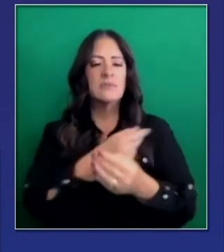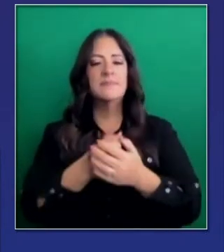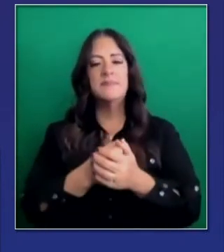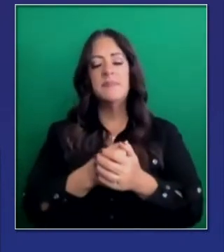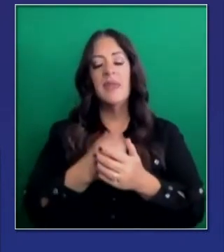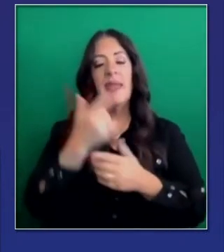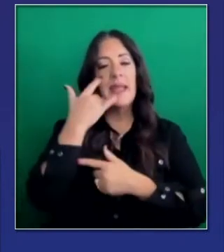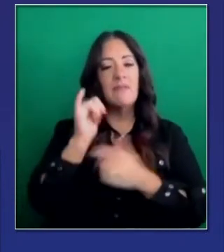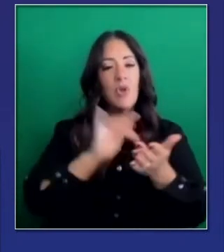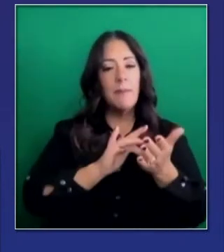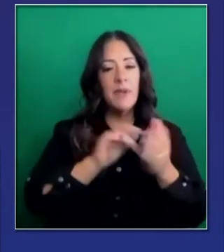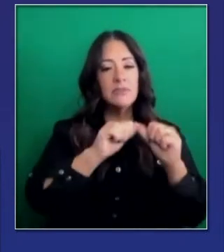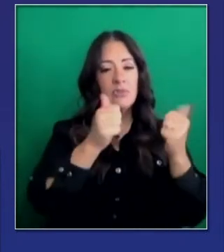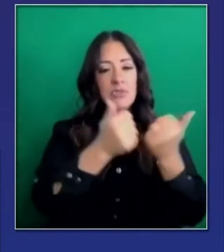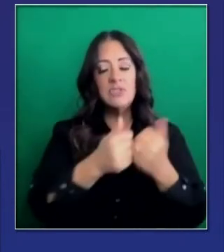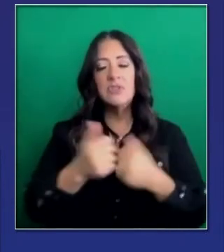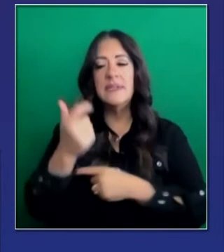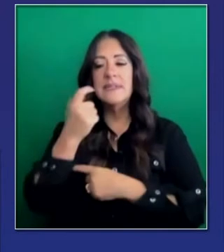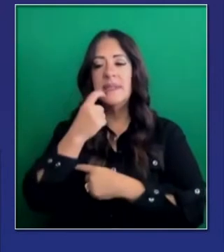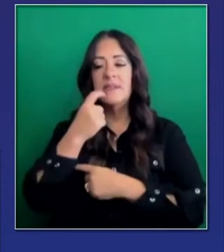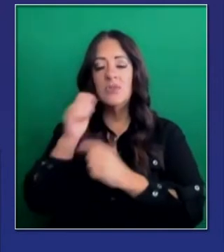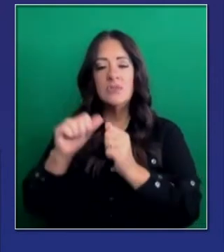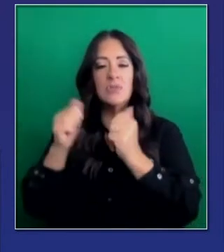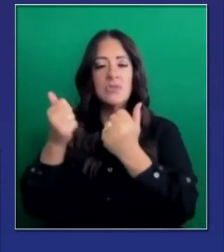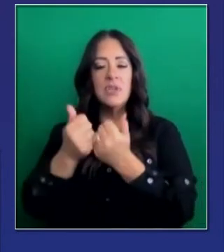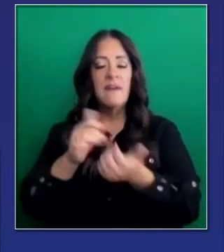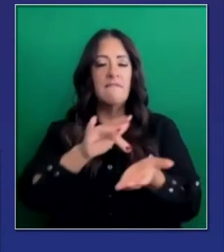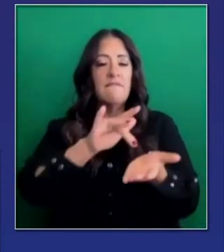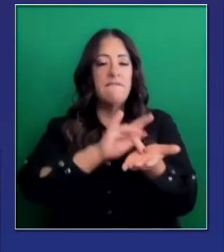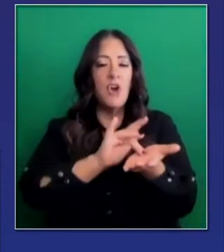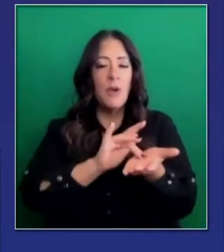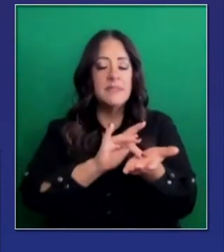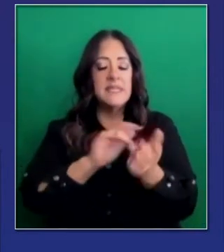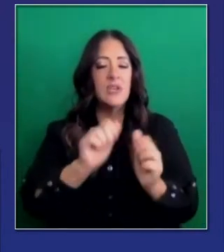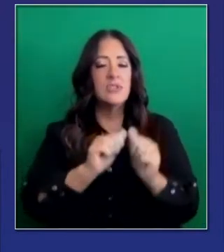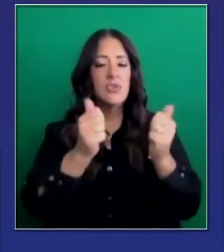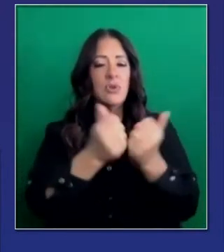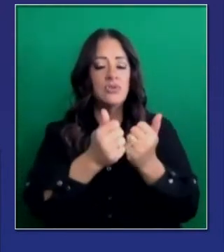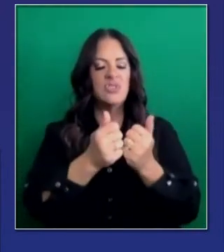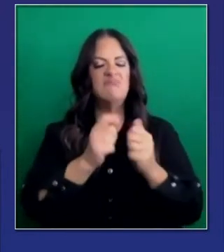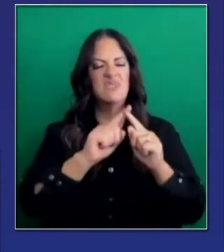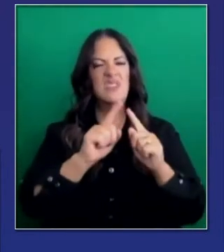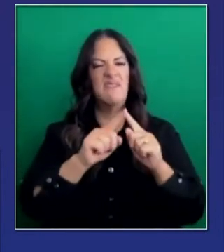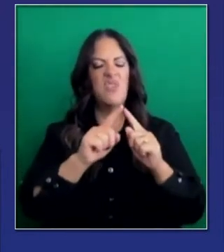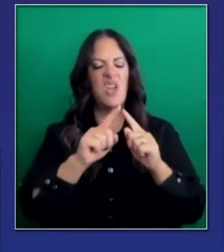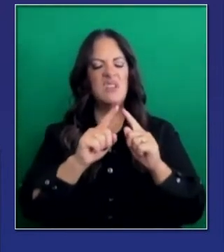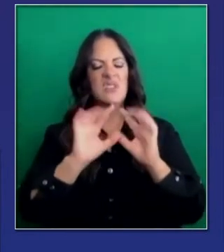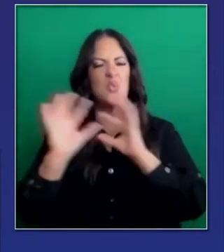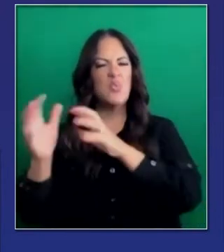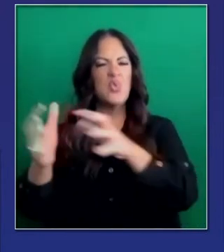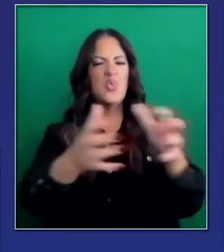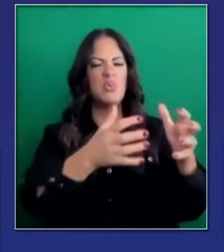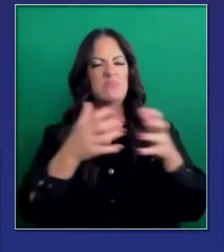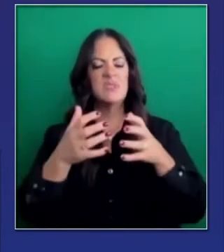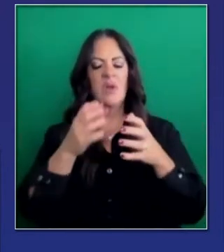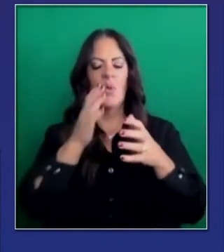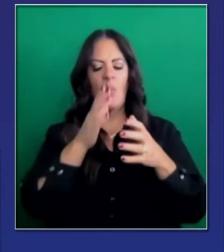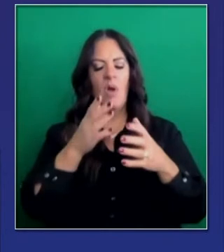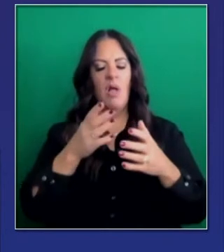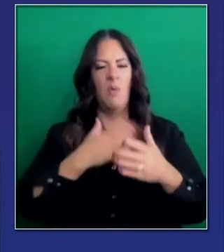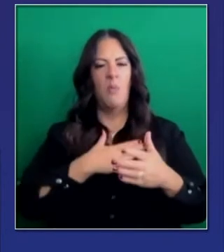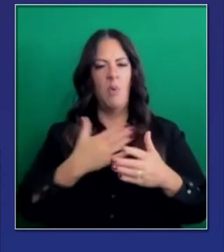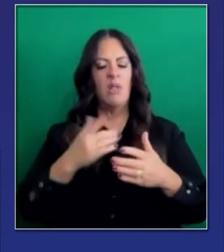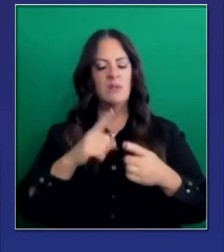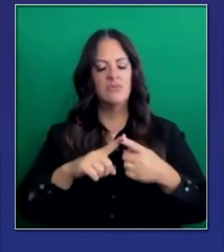asociados asociaciones asociación médica odontológica de farmacias todos estos son recursos